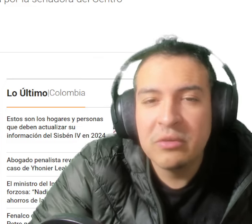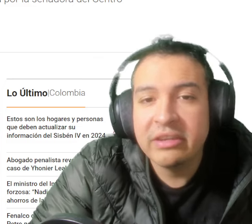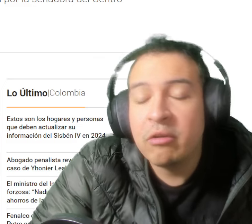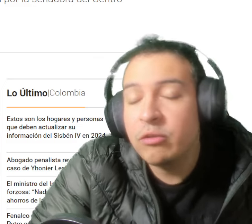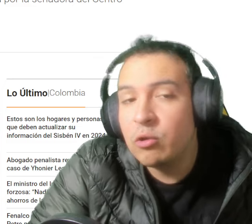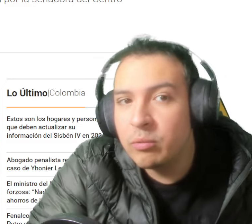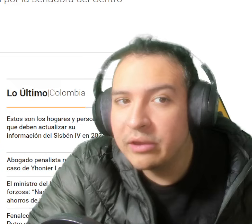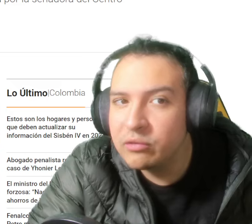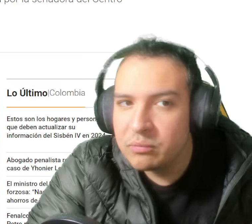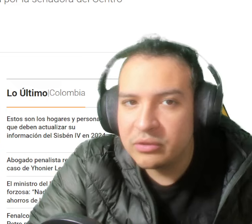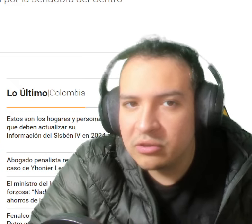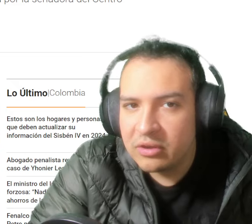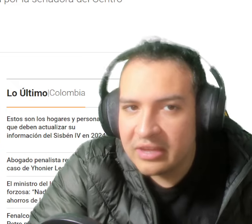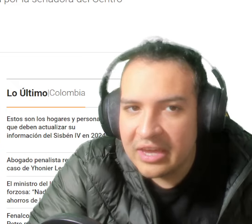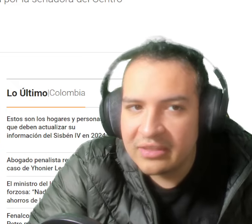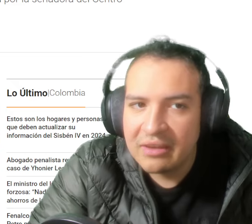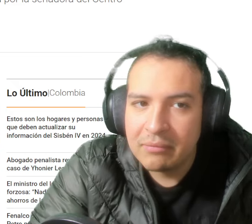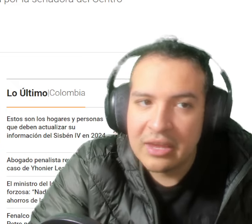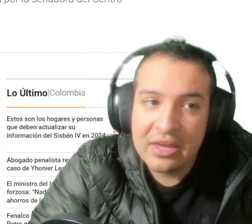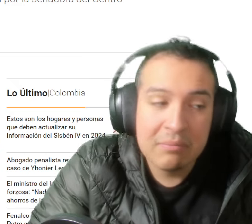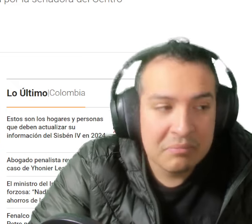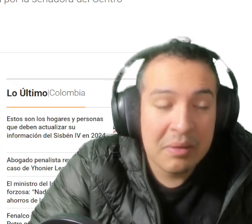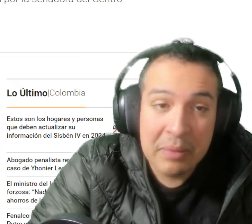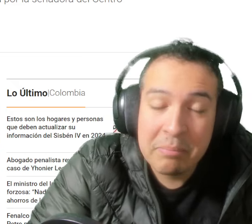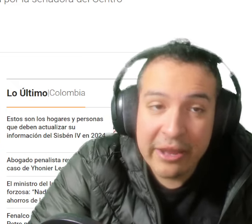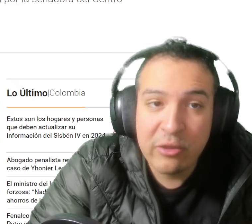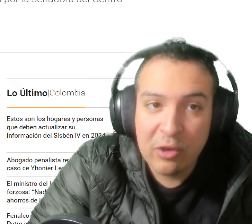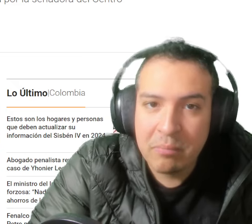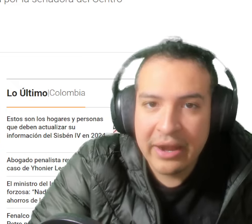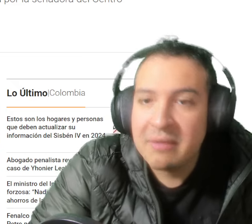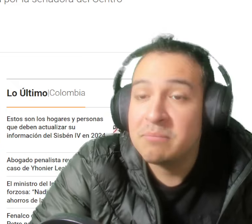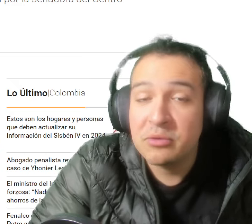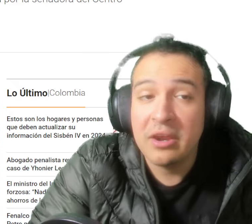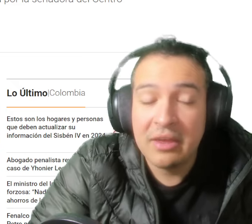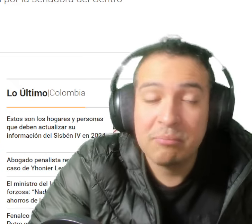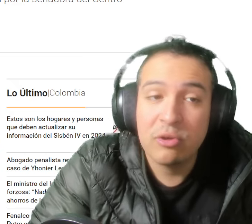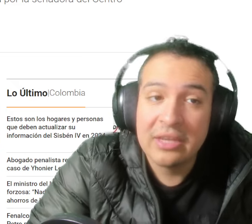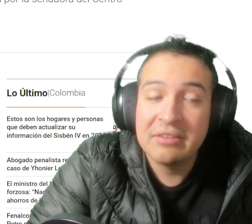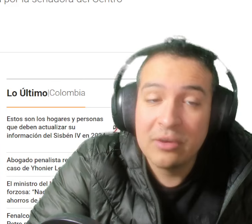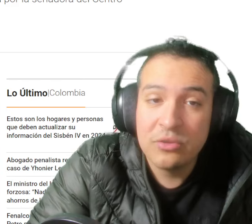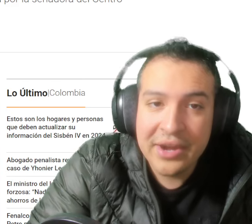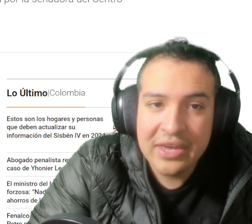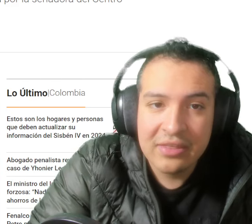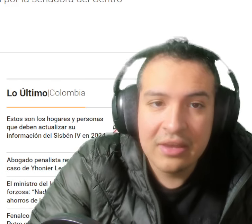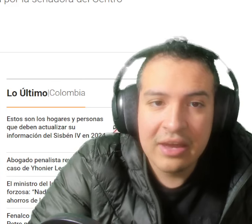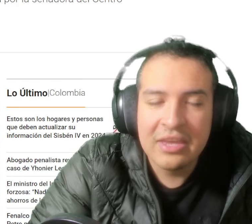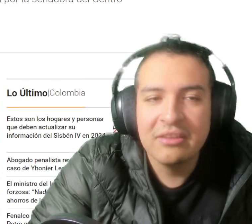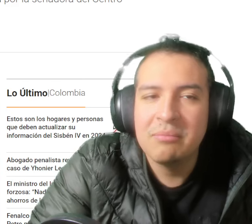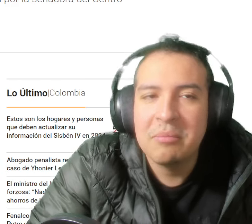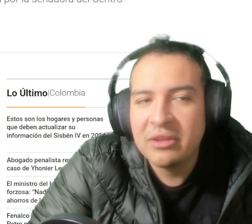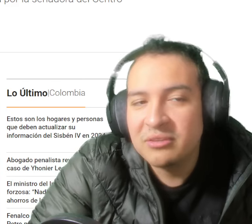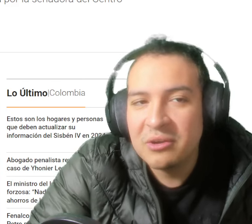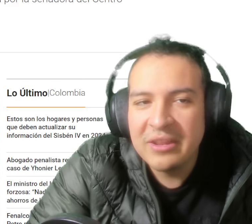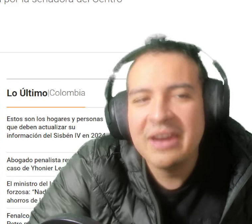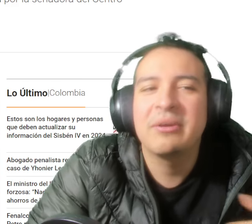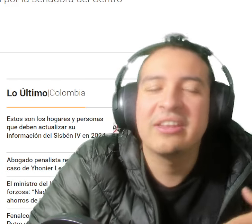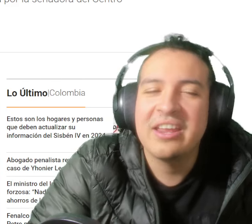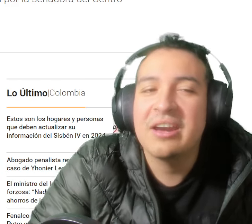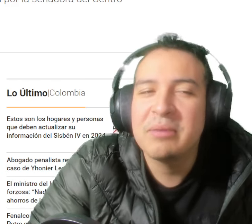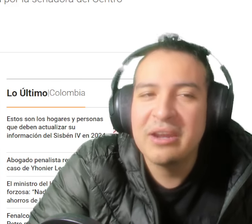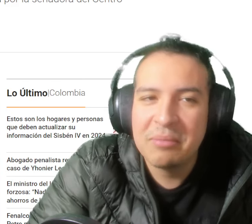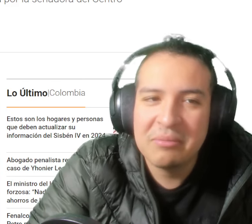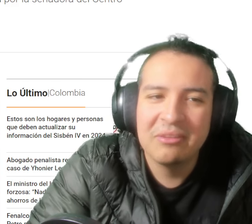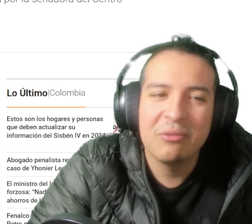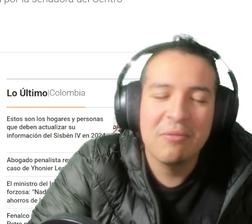expropió Así que cuando los gobiernos opositores Allende querían papel periódico para poner portadas en contra yende ayende Simplemente no se lo vendía porque